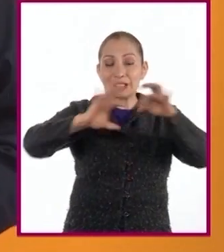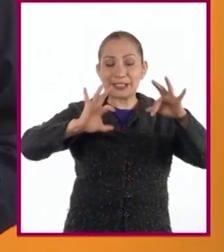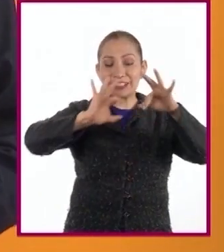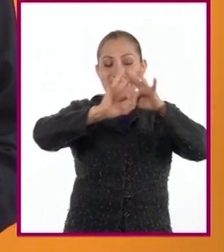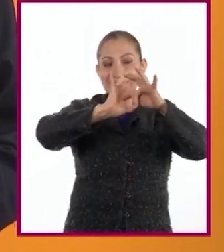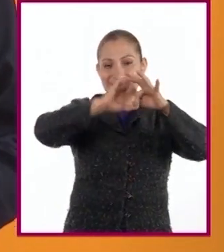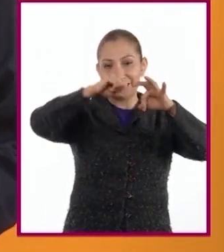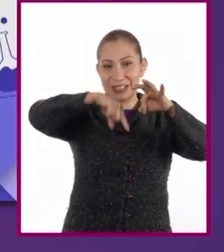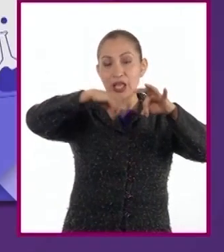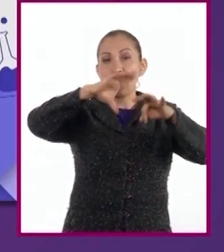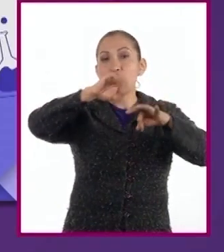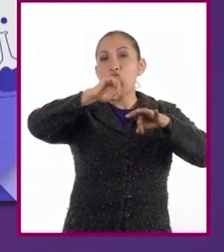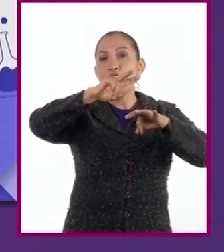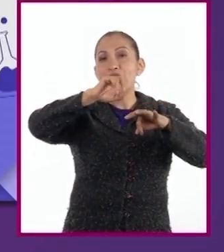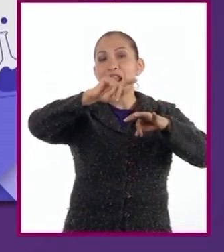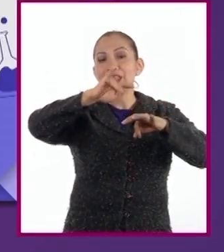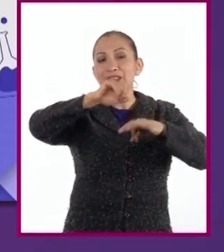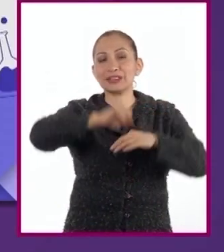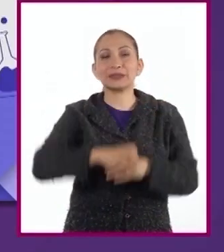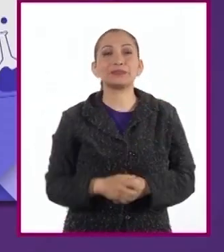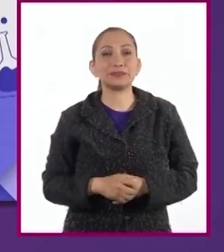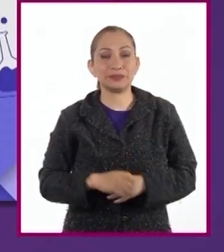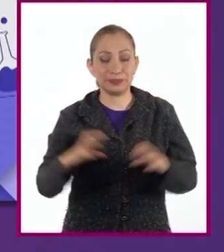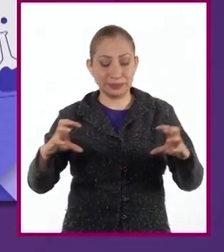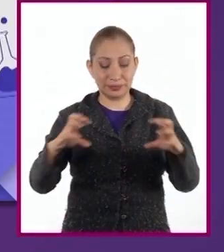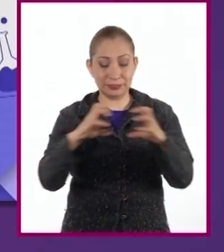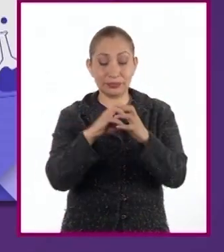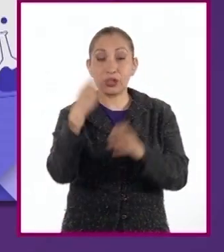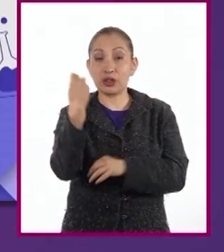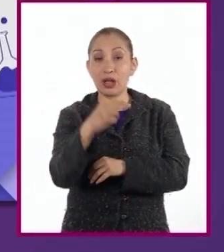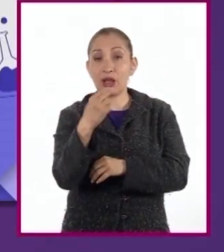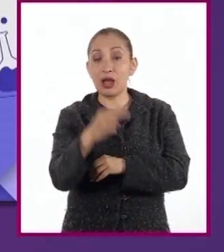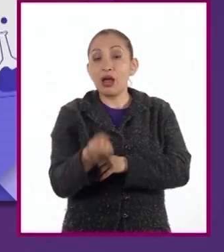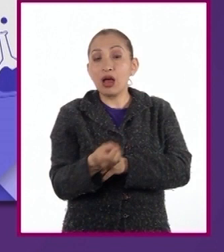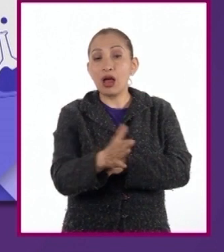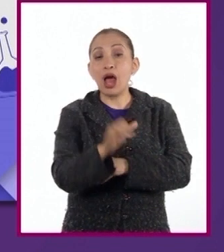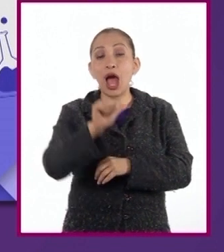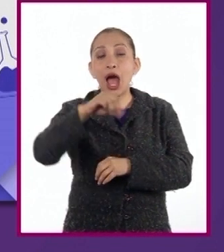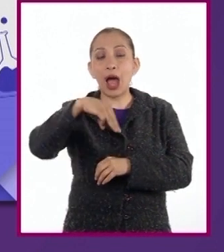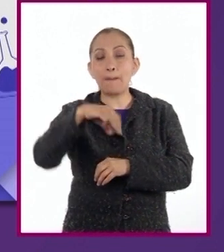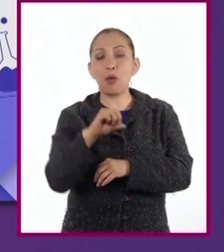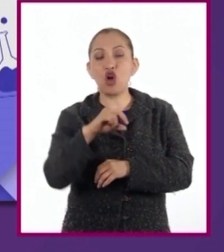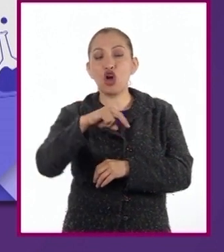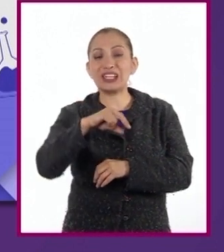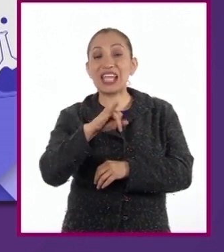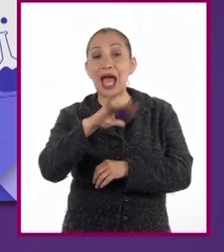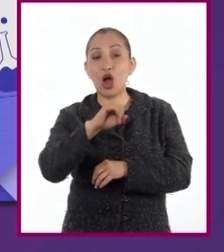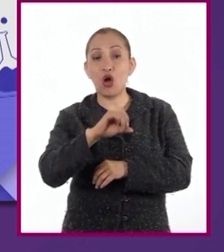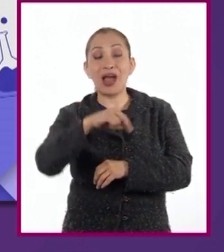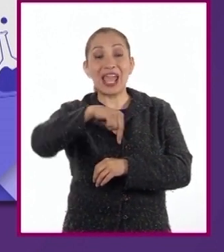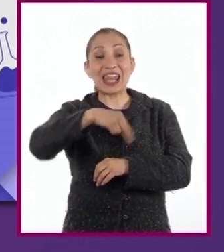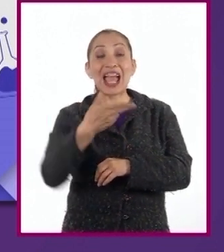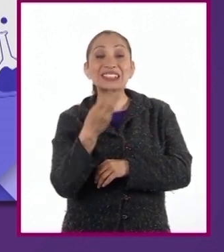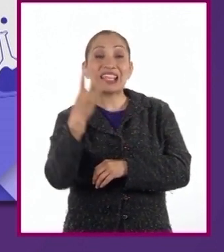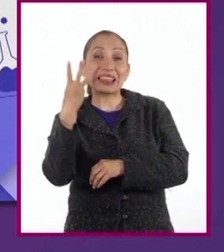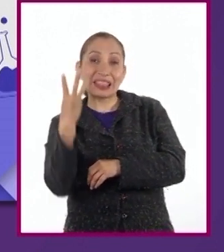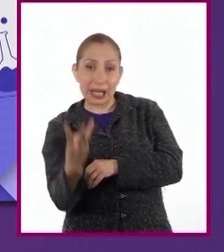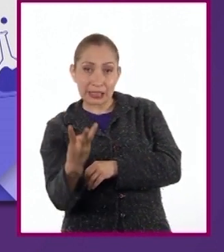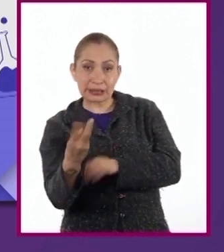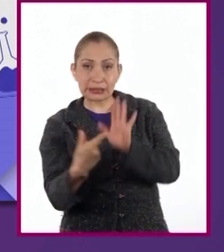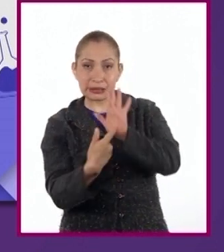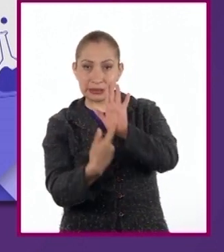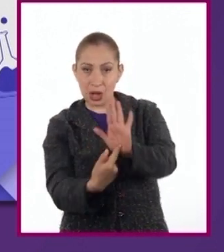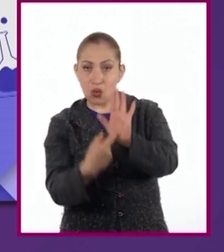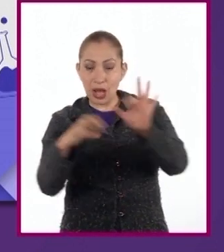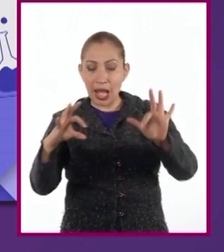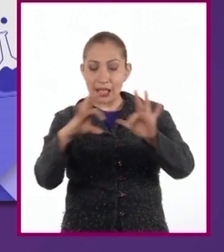enlaces covalentes. El compuesto conocido comúnmente como amoníaco, NH3, que